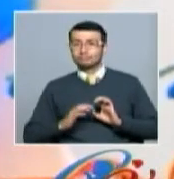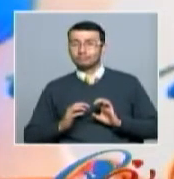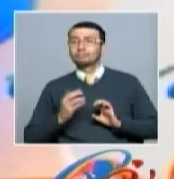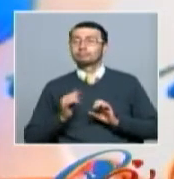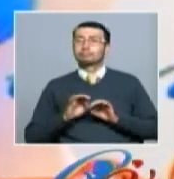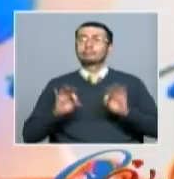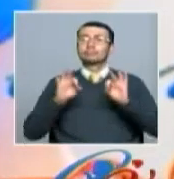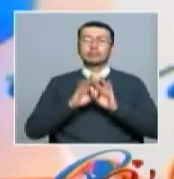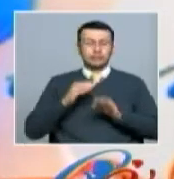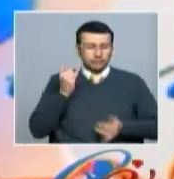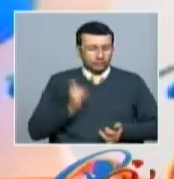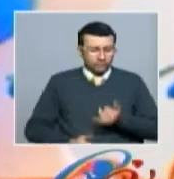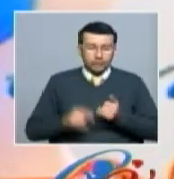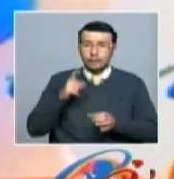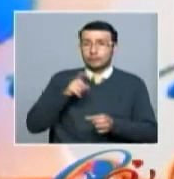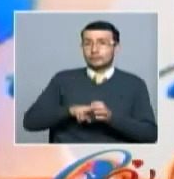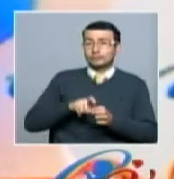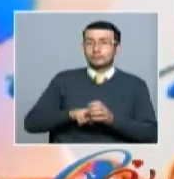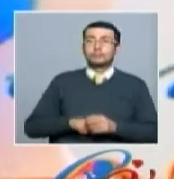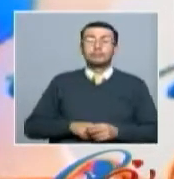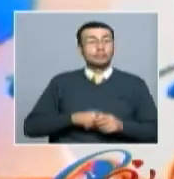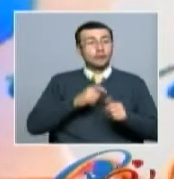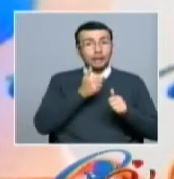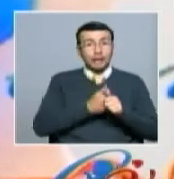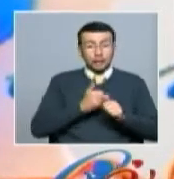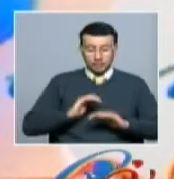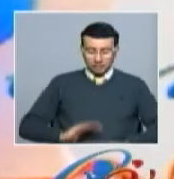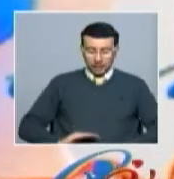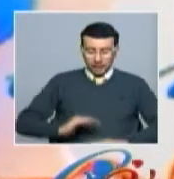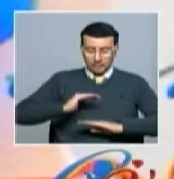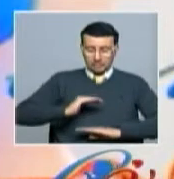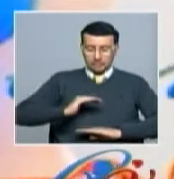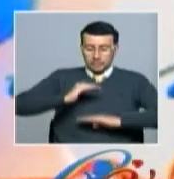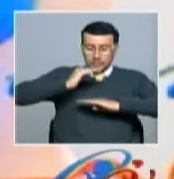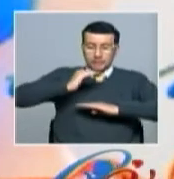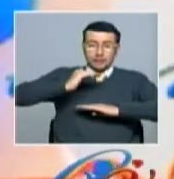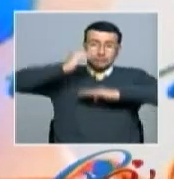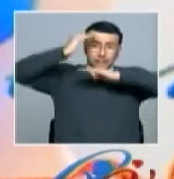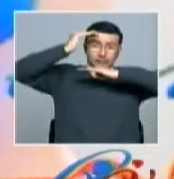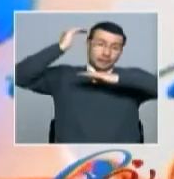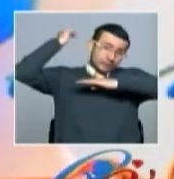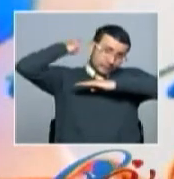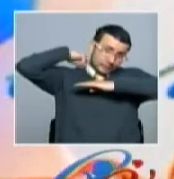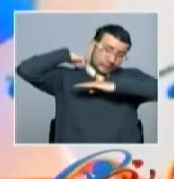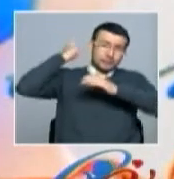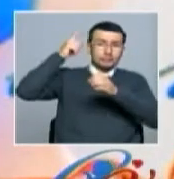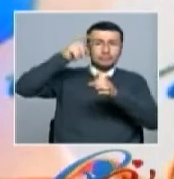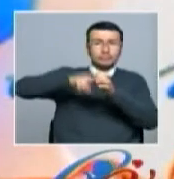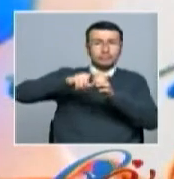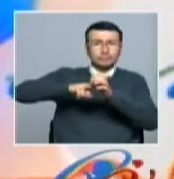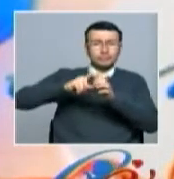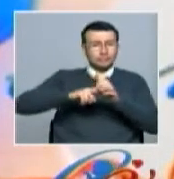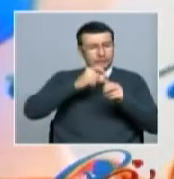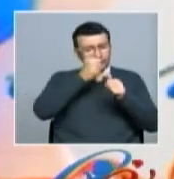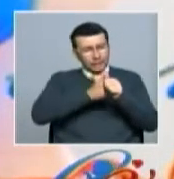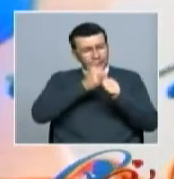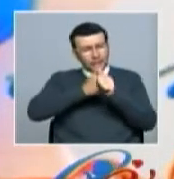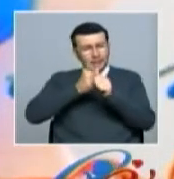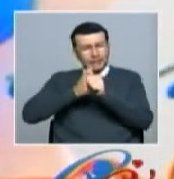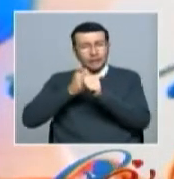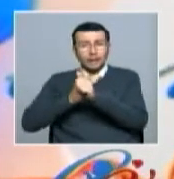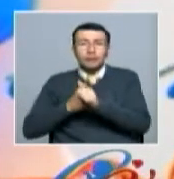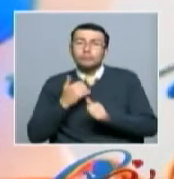de la columna vertebral. Cada uno de esos pisos, o columna cervical, torácica, lumbar y sacrocoxígea,